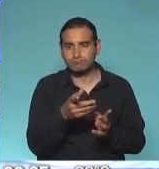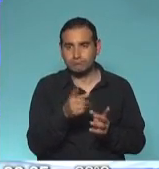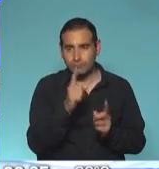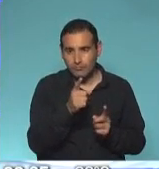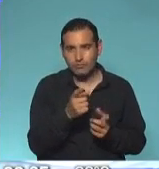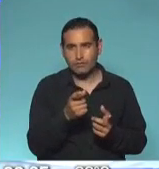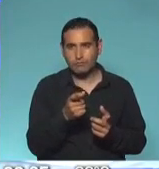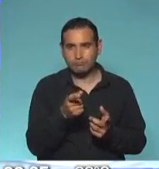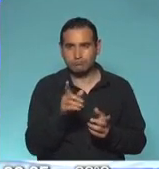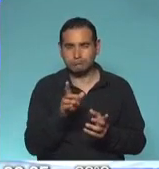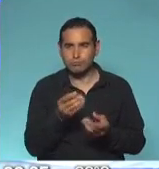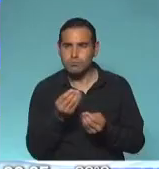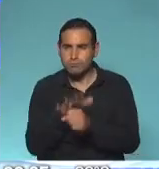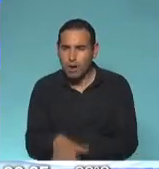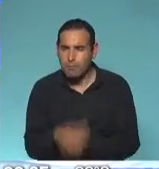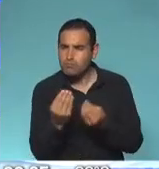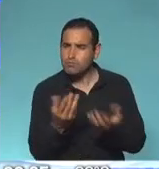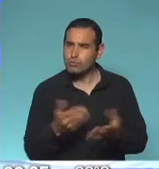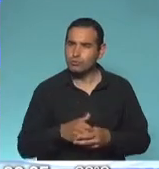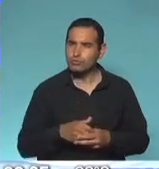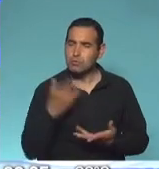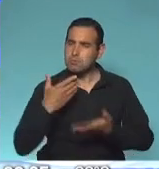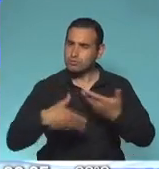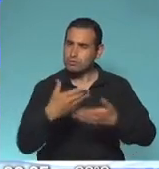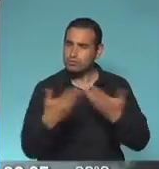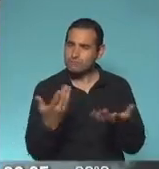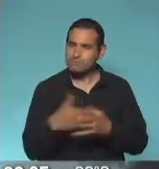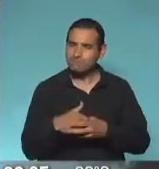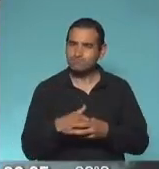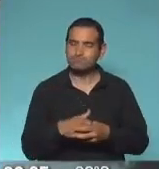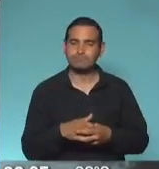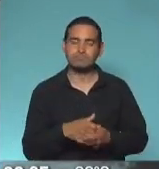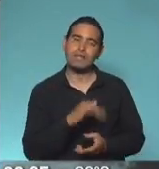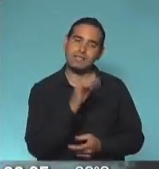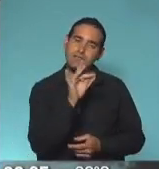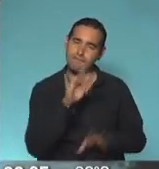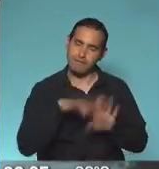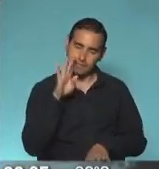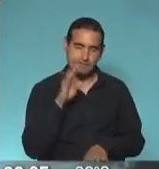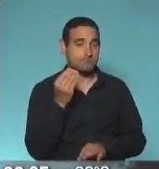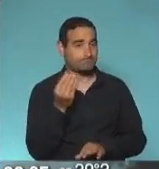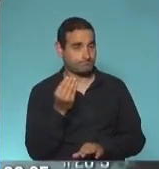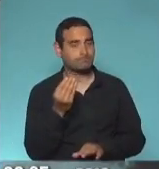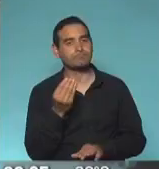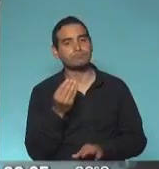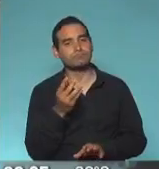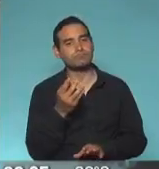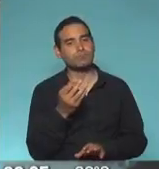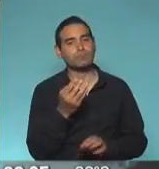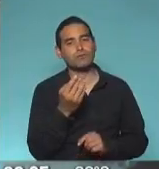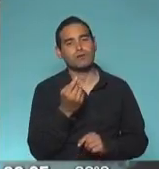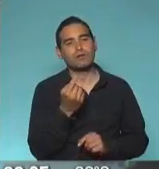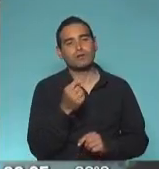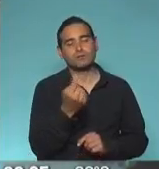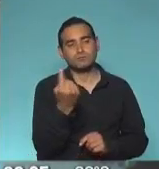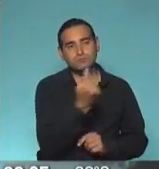alimentó a aislarlos. En ese proceso, ¿cómo? Yo creo que es un poco más complicado. Por decir, yo creo que a cada uno le tiene que caber su precio